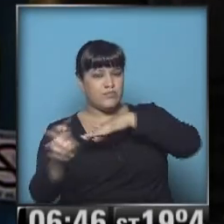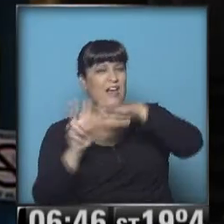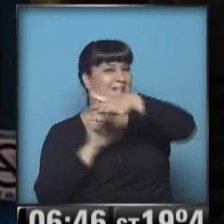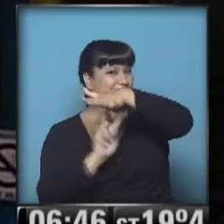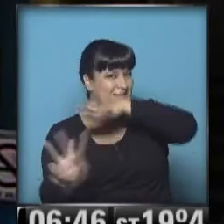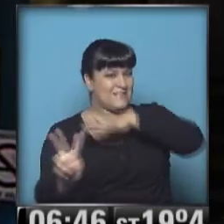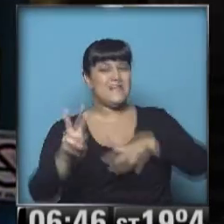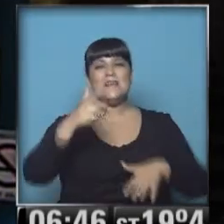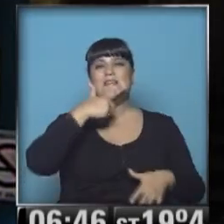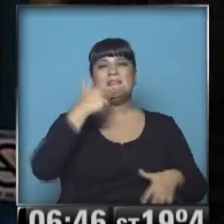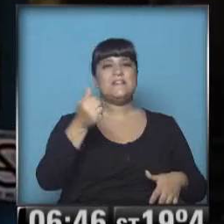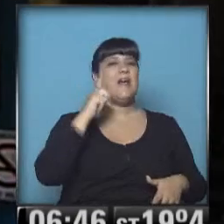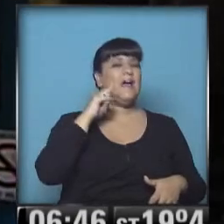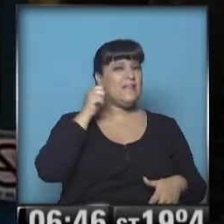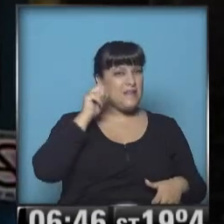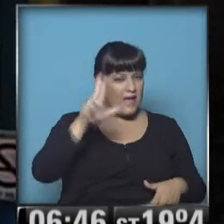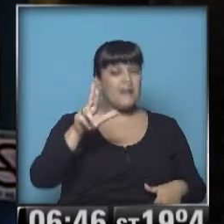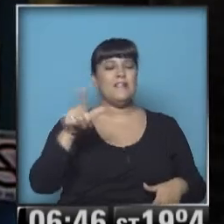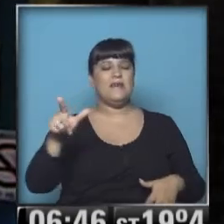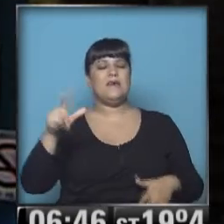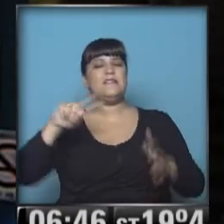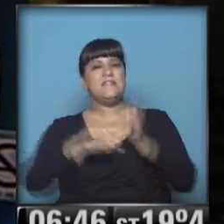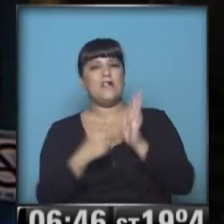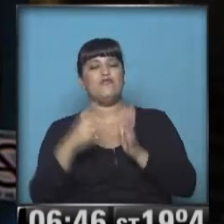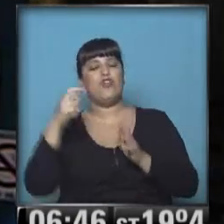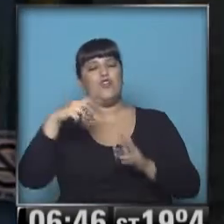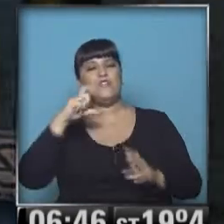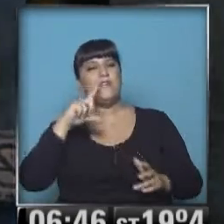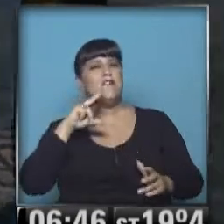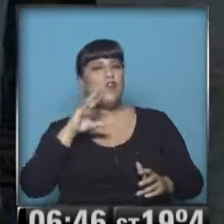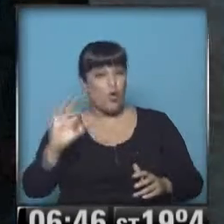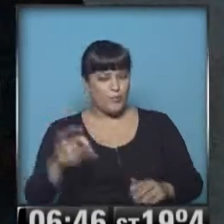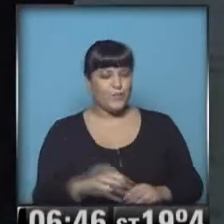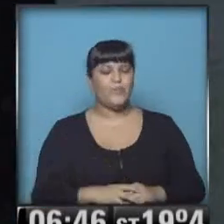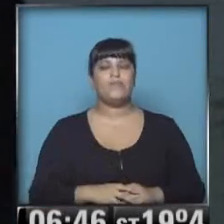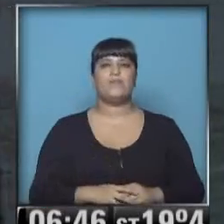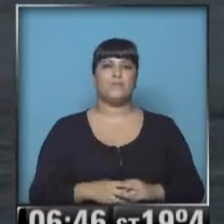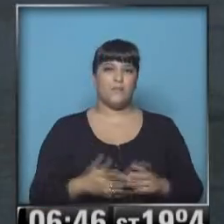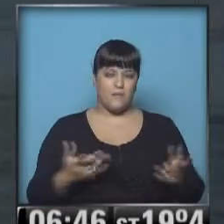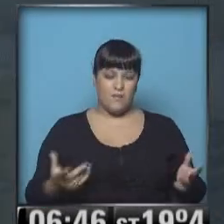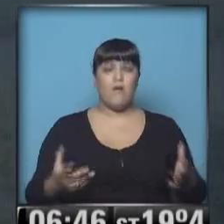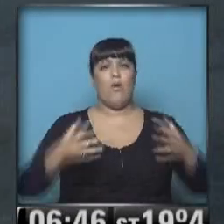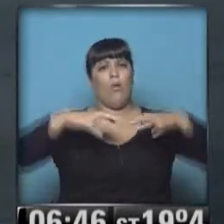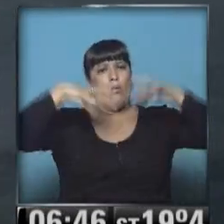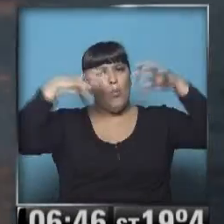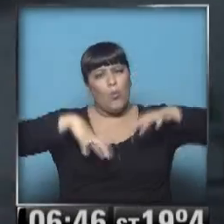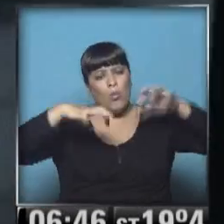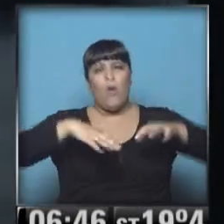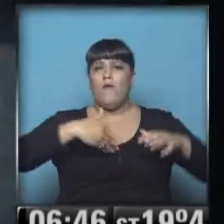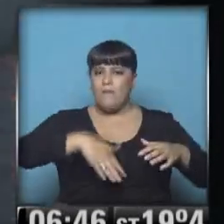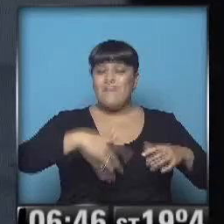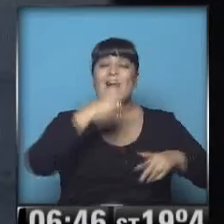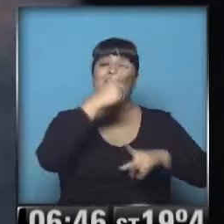Zaguier y Centro Cívico por anegamiento. Hasta luego. Hasta luego, Hugo querido, después de tanto diluvio, y contarles que va a ir